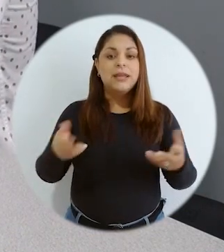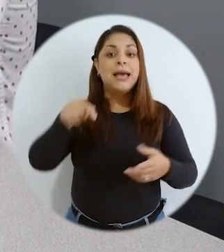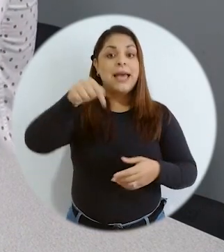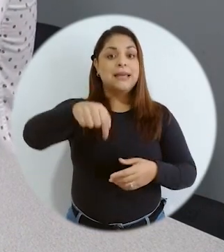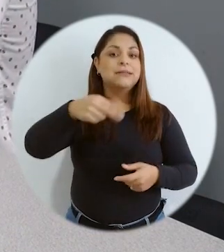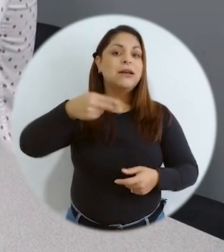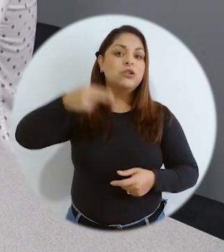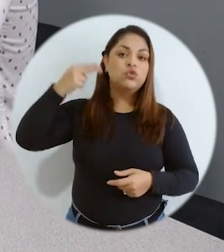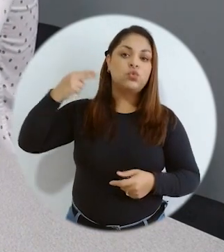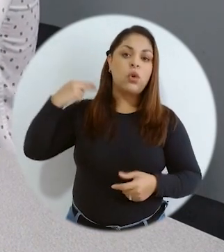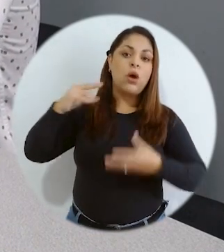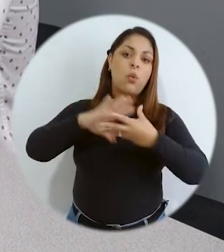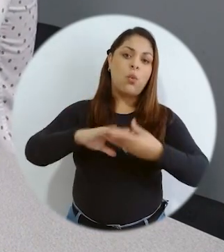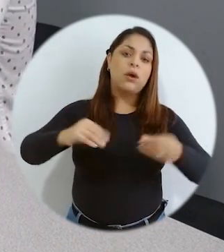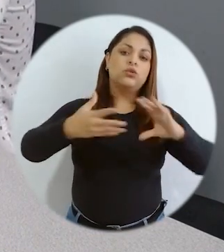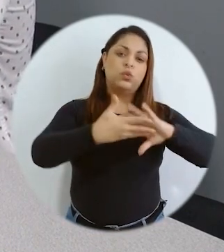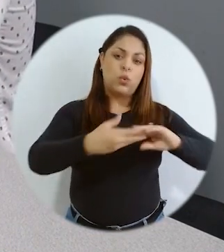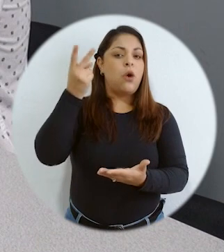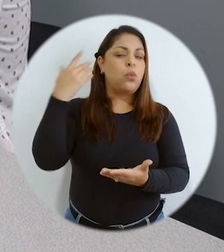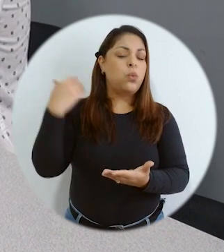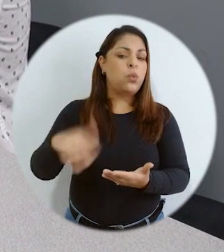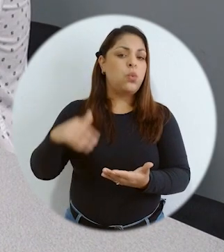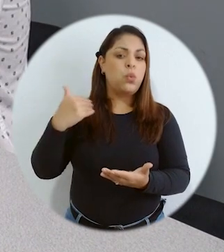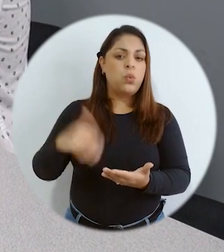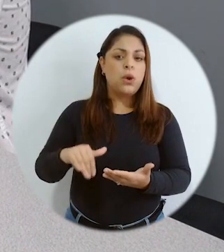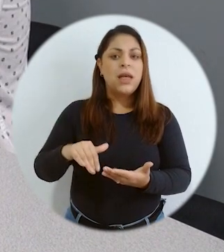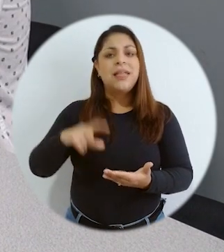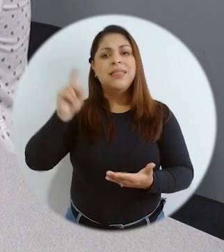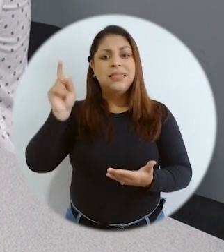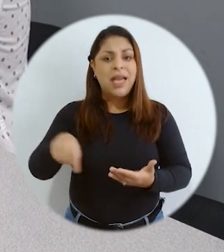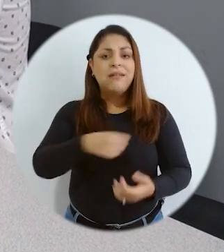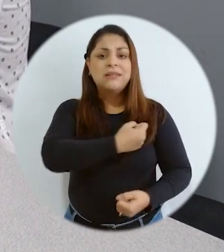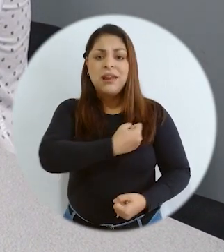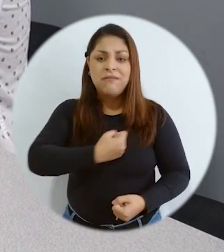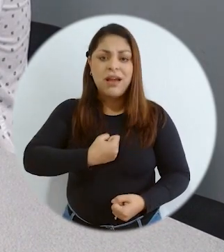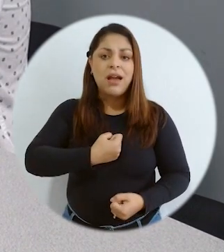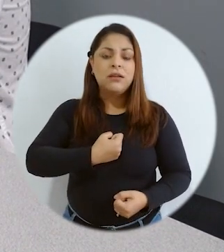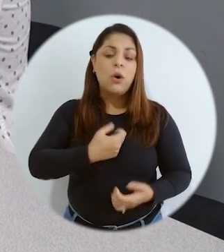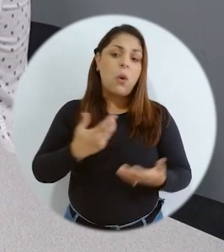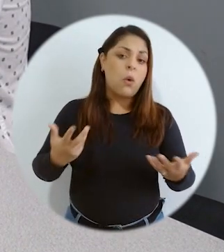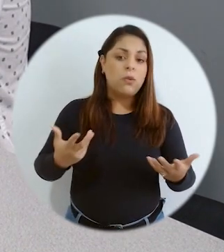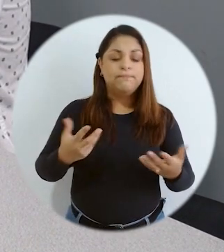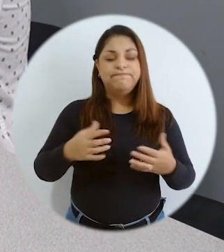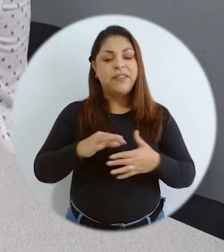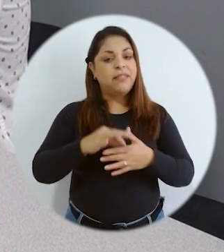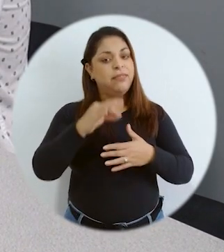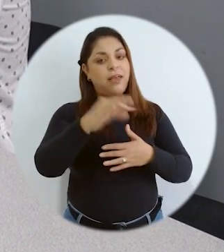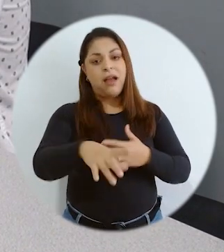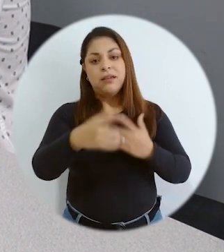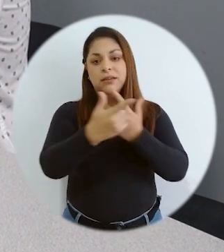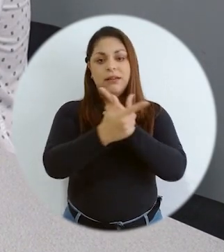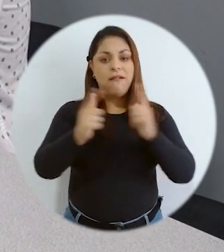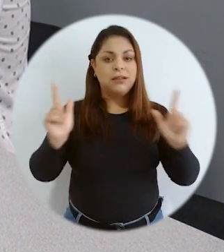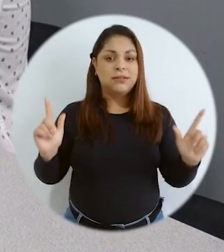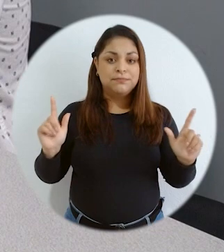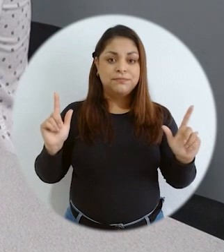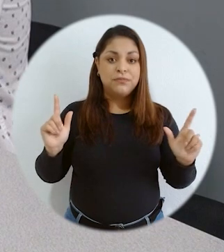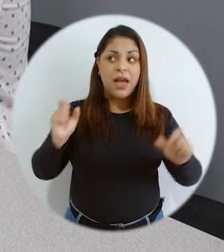por supuesto contribuyen a la construcción de esta sociedad costarricense como la que tenemos hoy día. Tengo el honor